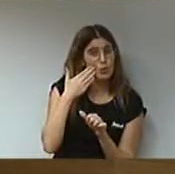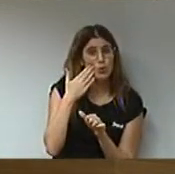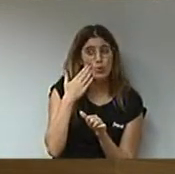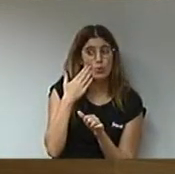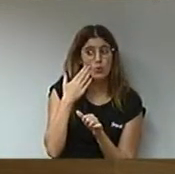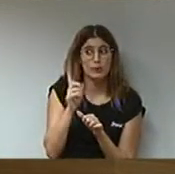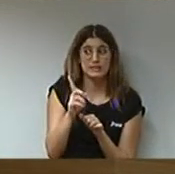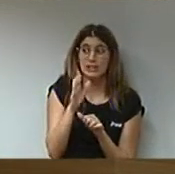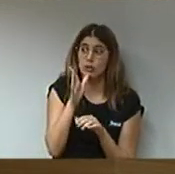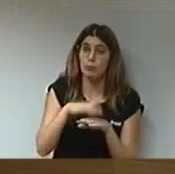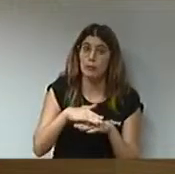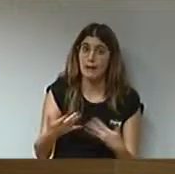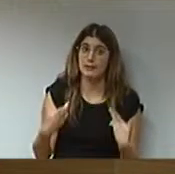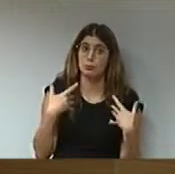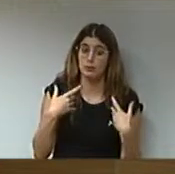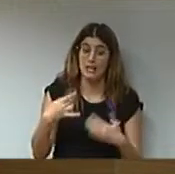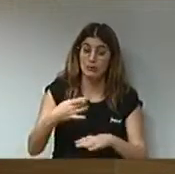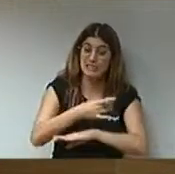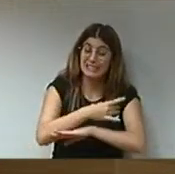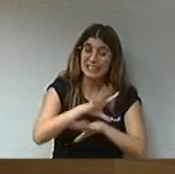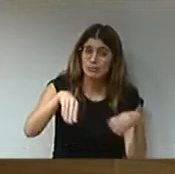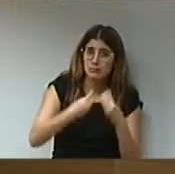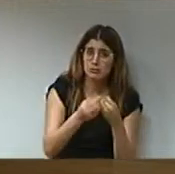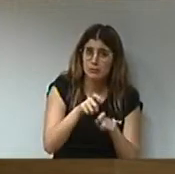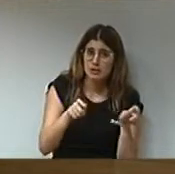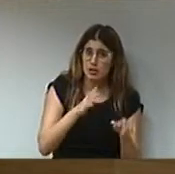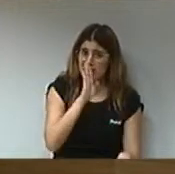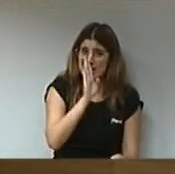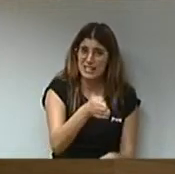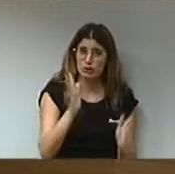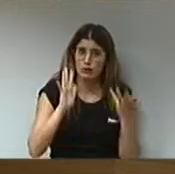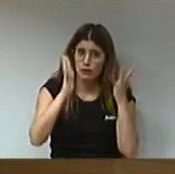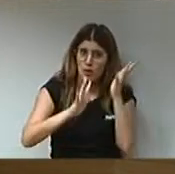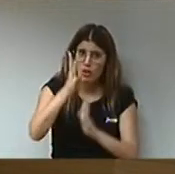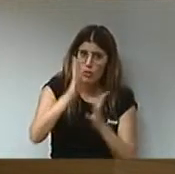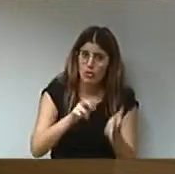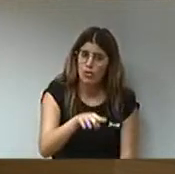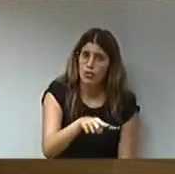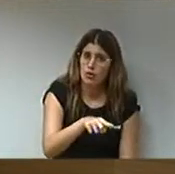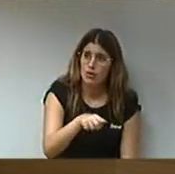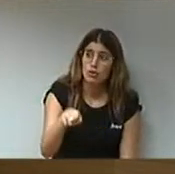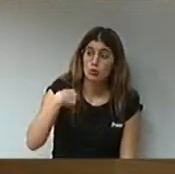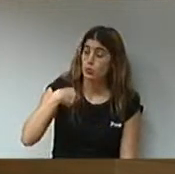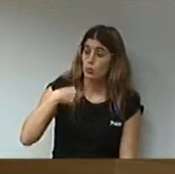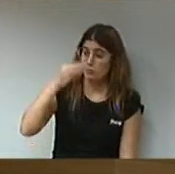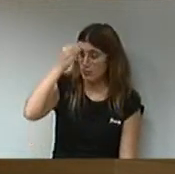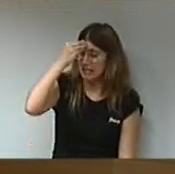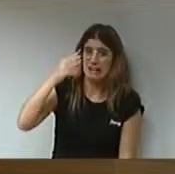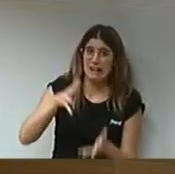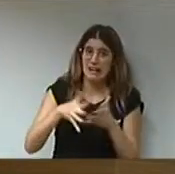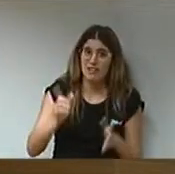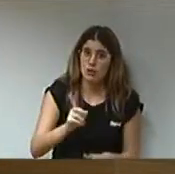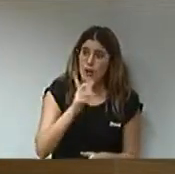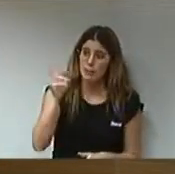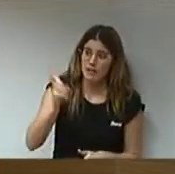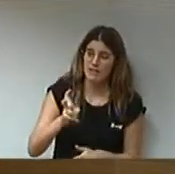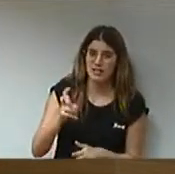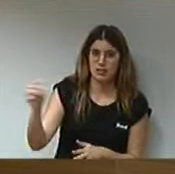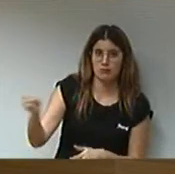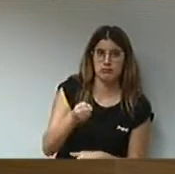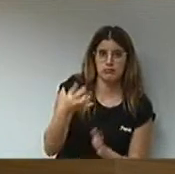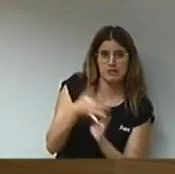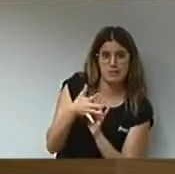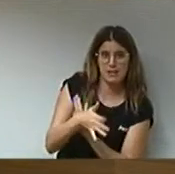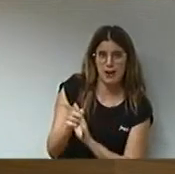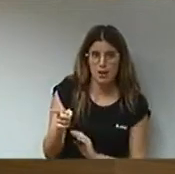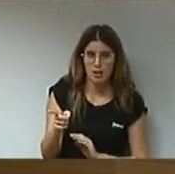responsabilidades políticas? ¿Un tren lleno de gente directo al fuego? ¿No cree que es suficientemente grave para que usted venga a dar aquí explicaciones?